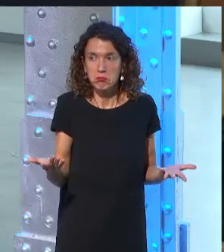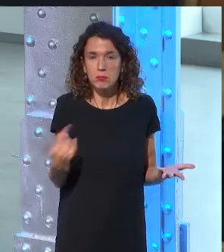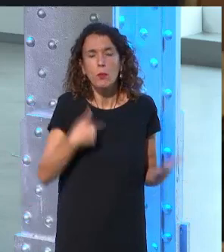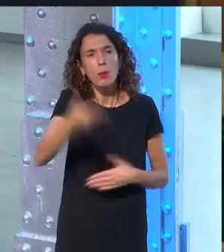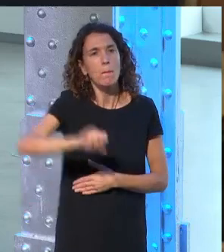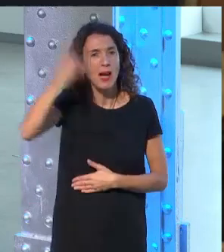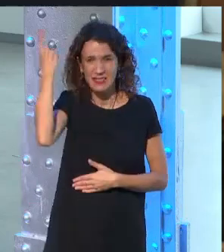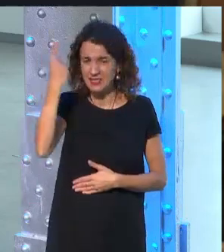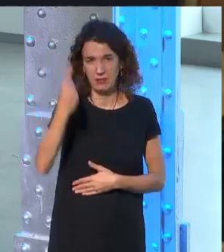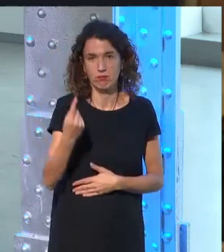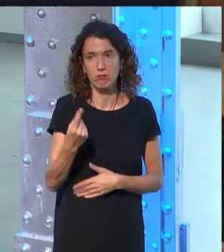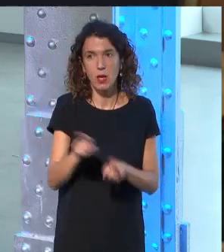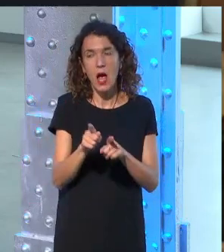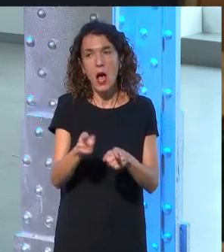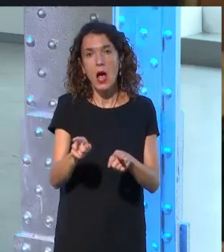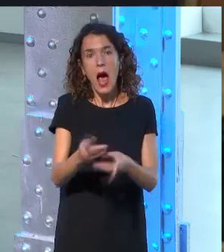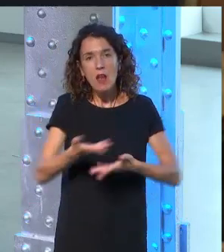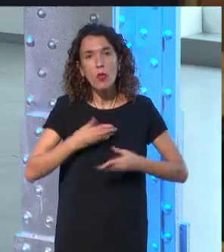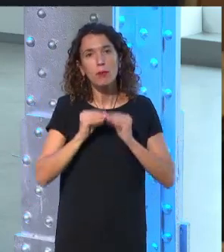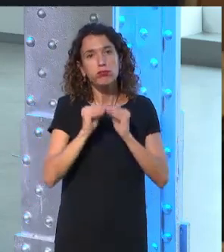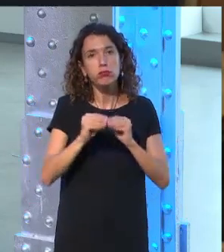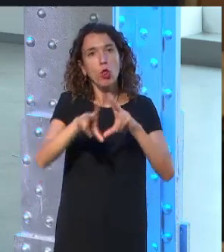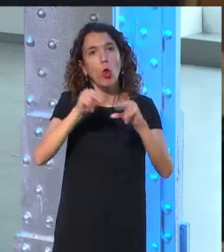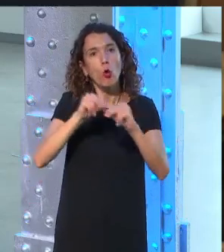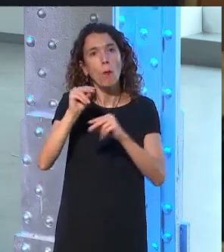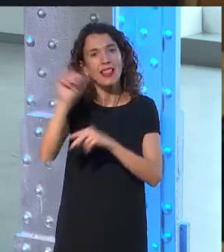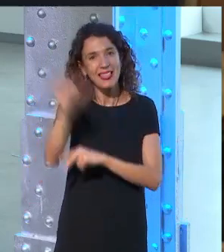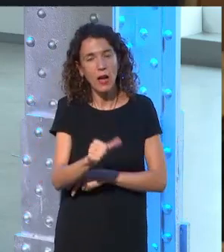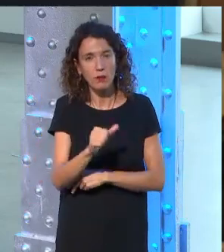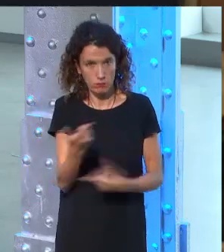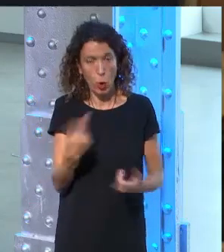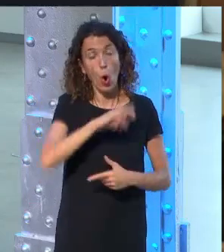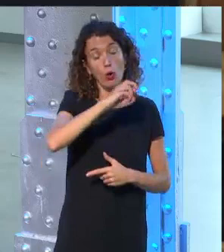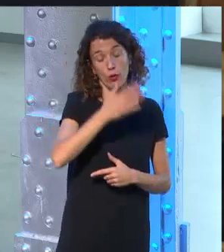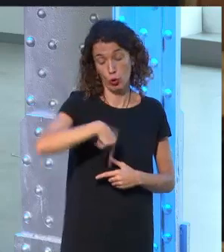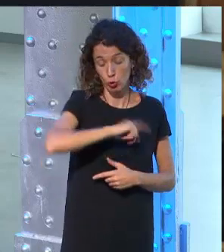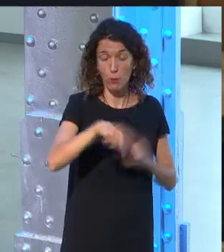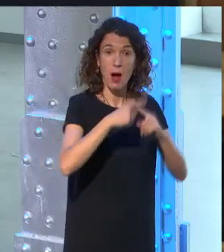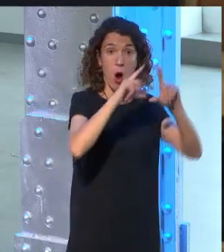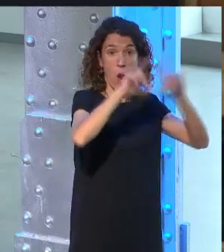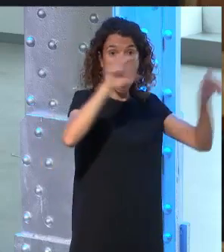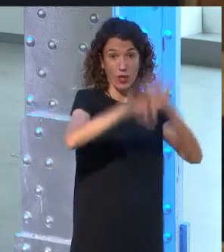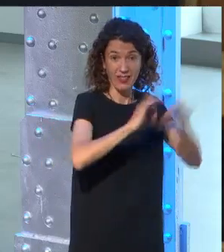que creo que es fundamental y ayuda a hacer el documental, y bueno, es lo que nosotros y otras organizaciones hacemos, es ayudar a unir esa nube de